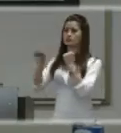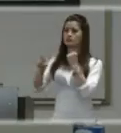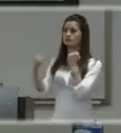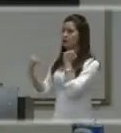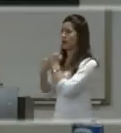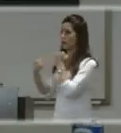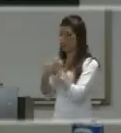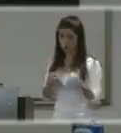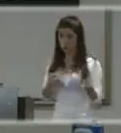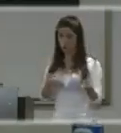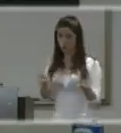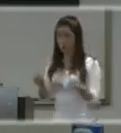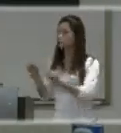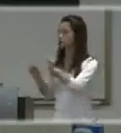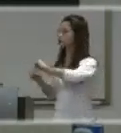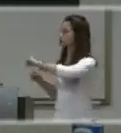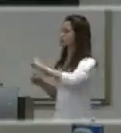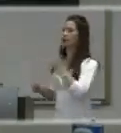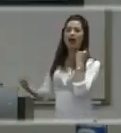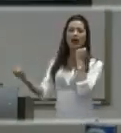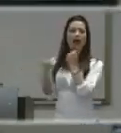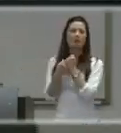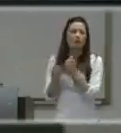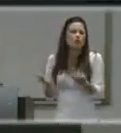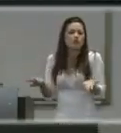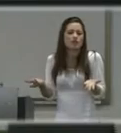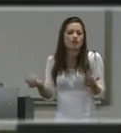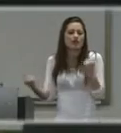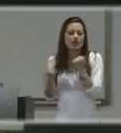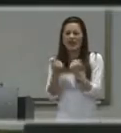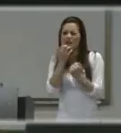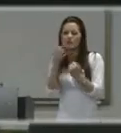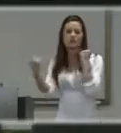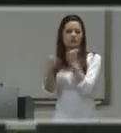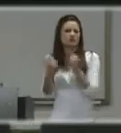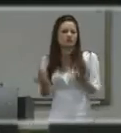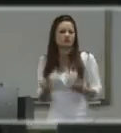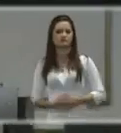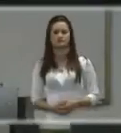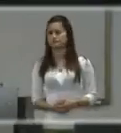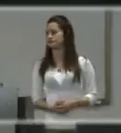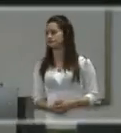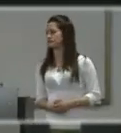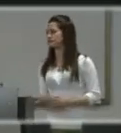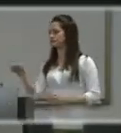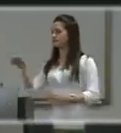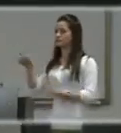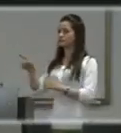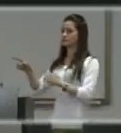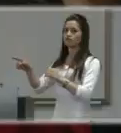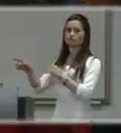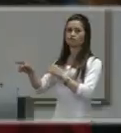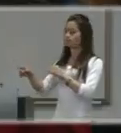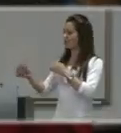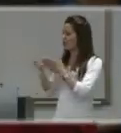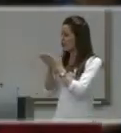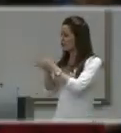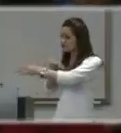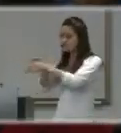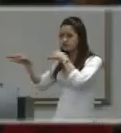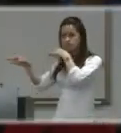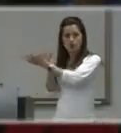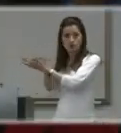¿Sí? ¿Y cómo qué tipo de apoyos? Por ejemplo, ¿qué se nos ocurre? Orientación. Orientación. Entonces,